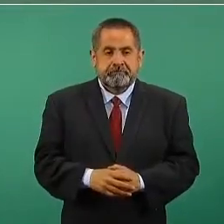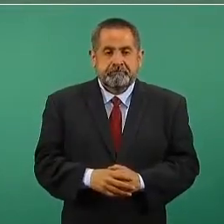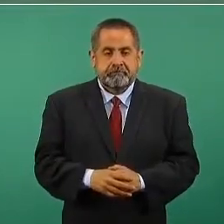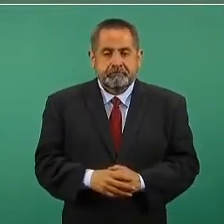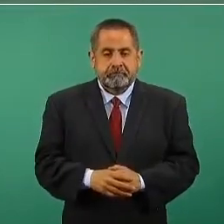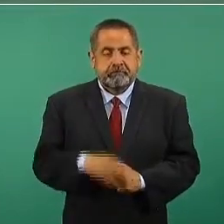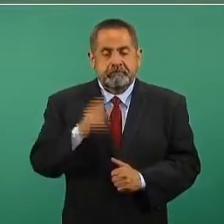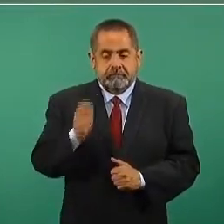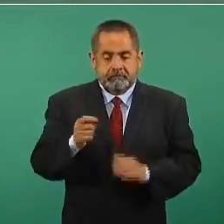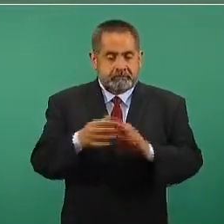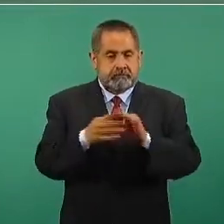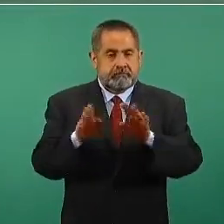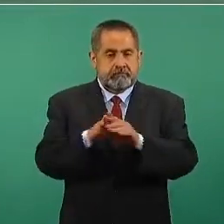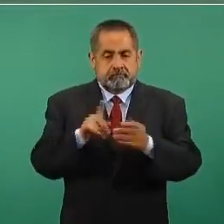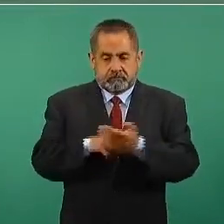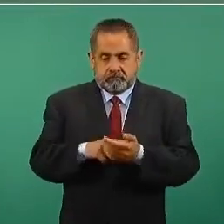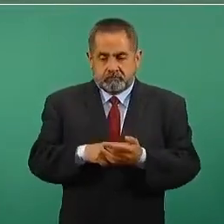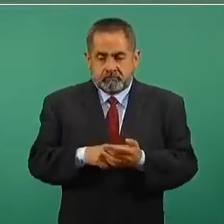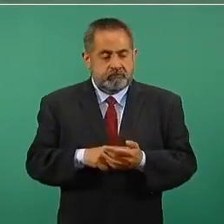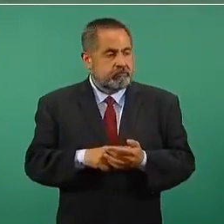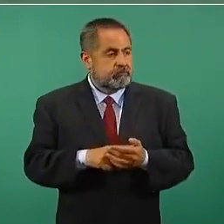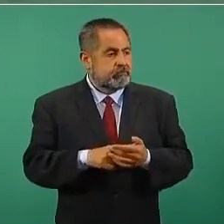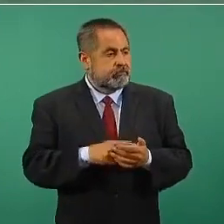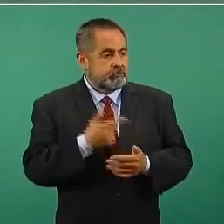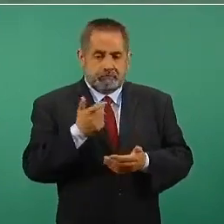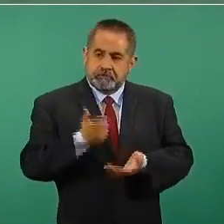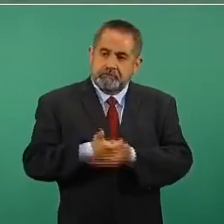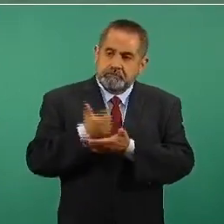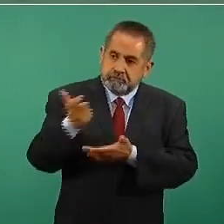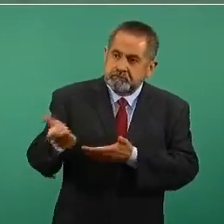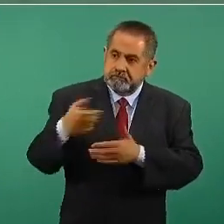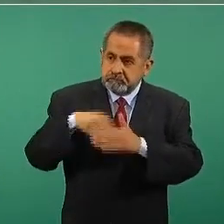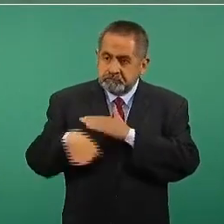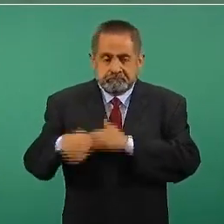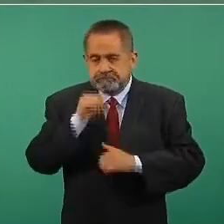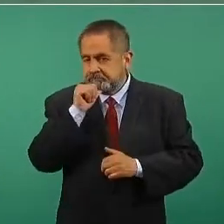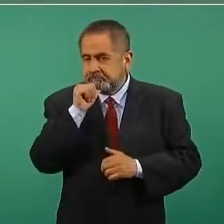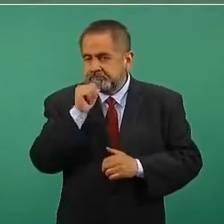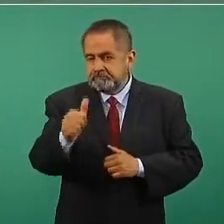Es decir, no se cobra la atención.